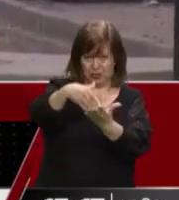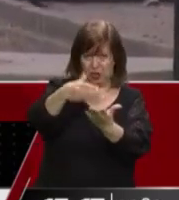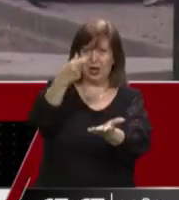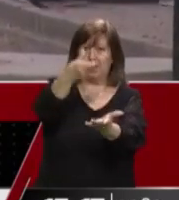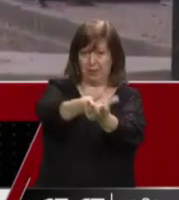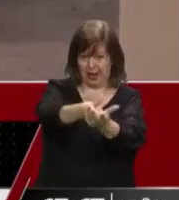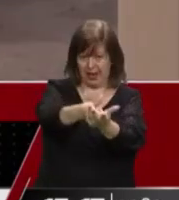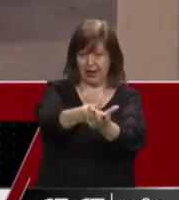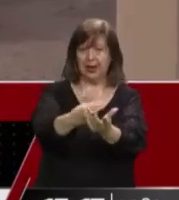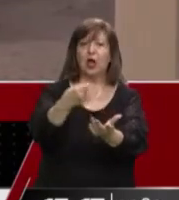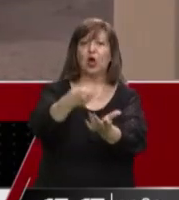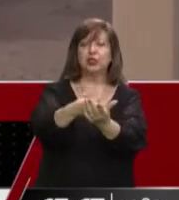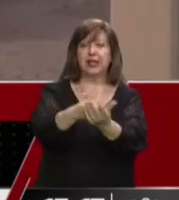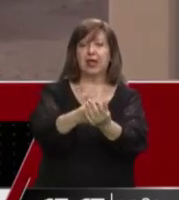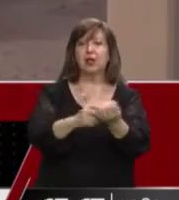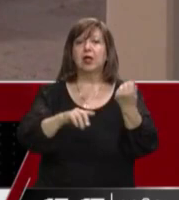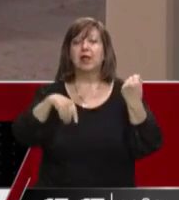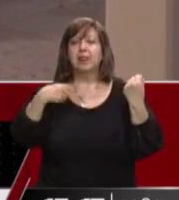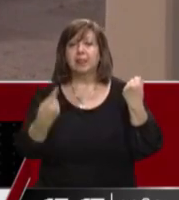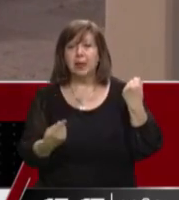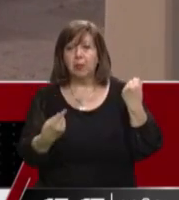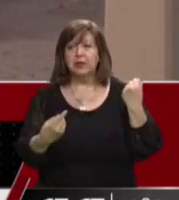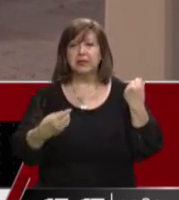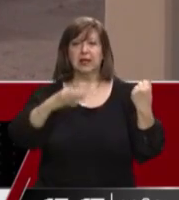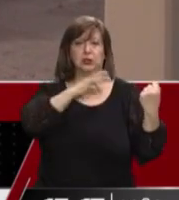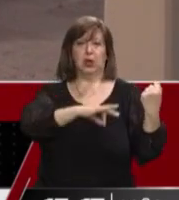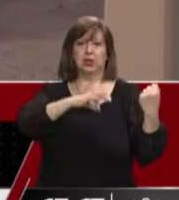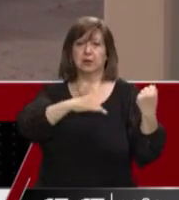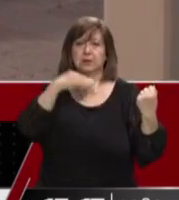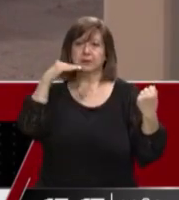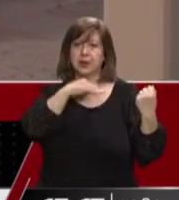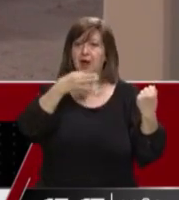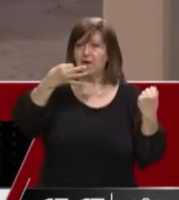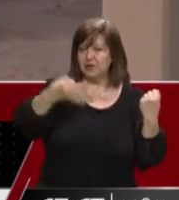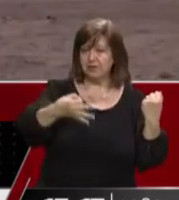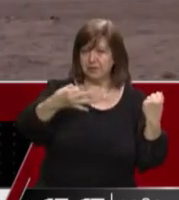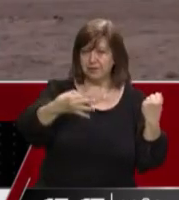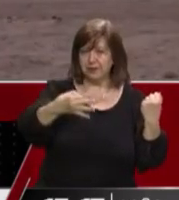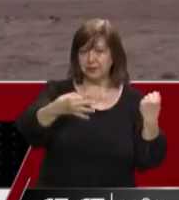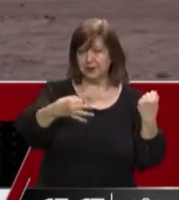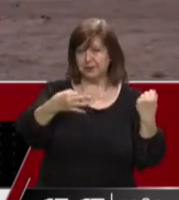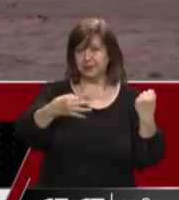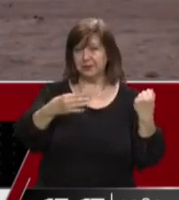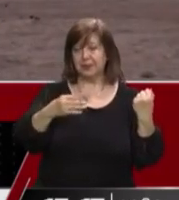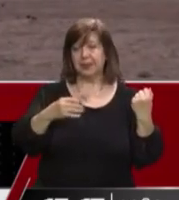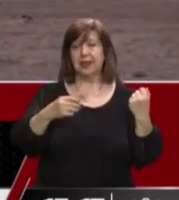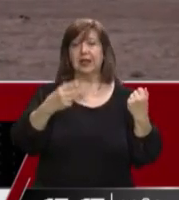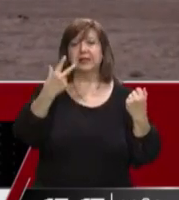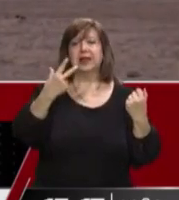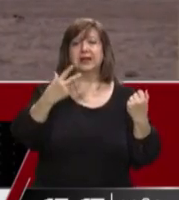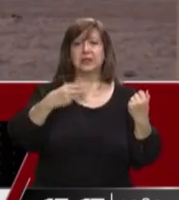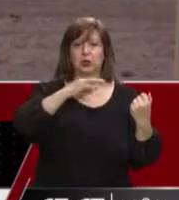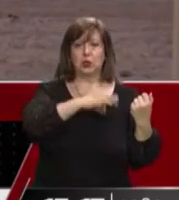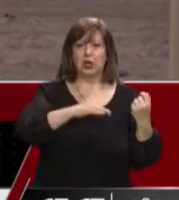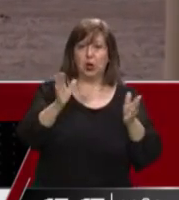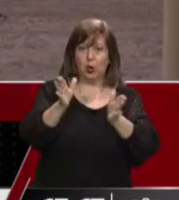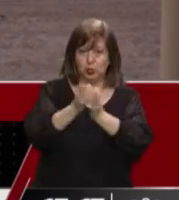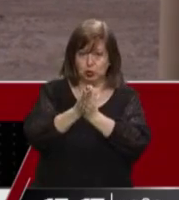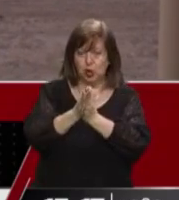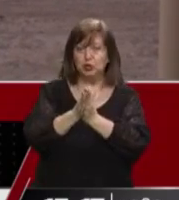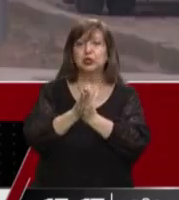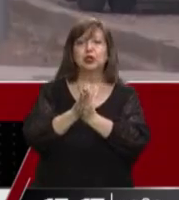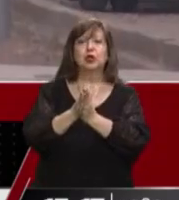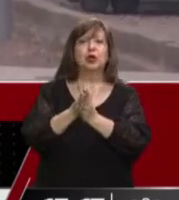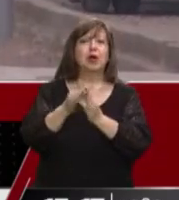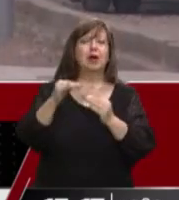tener un ingreso mínimo de 3 salarios mínimo vital y móvil y máximo de 7 salarios mínimo vital y móvil. Recordemos